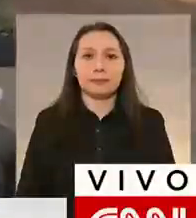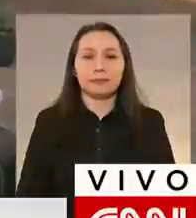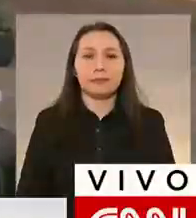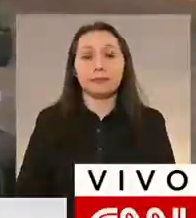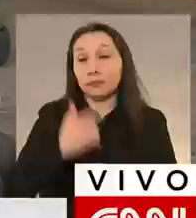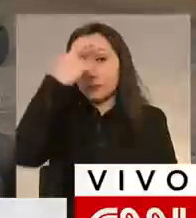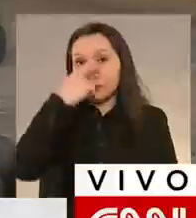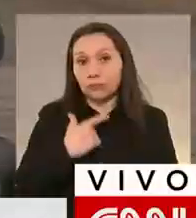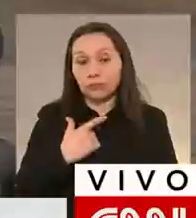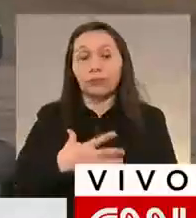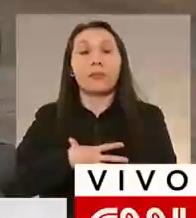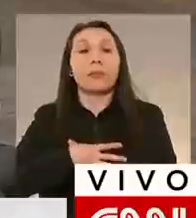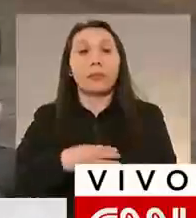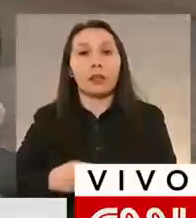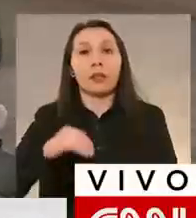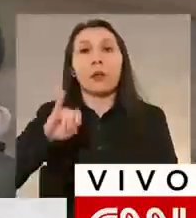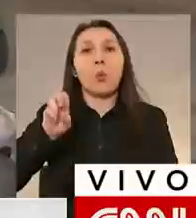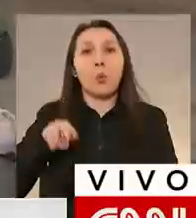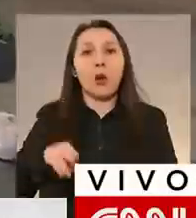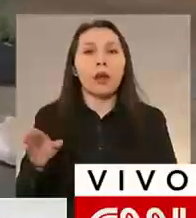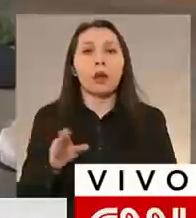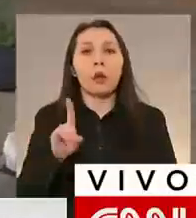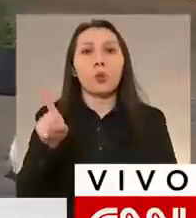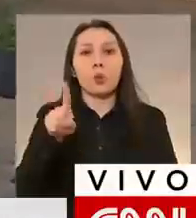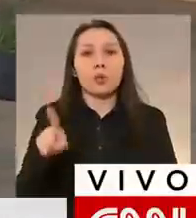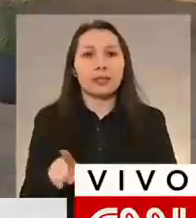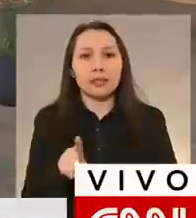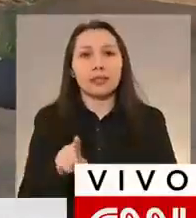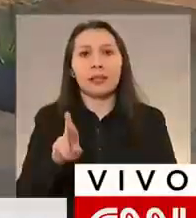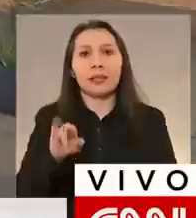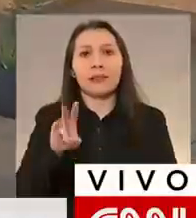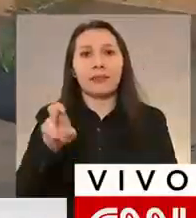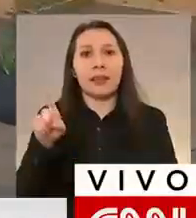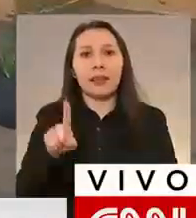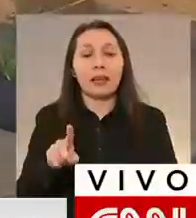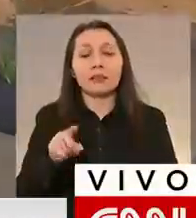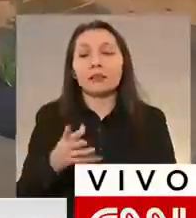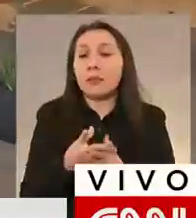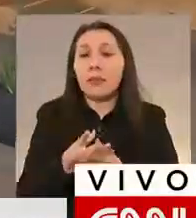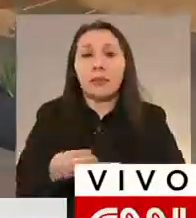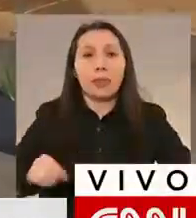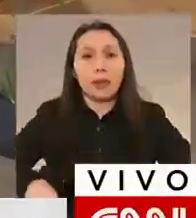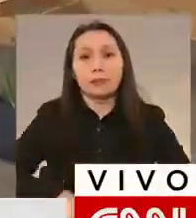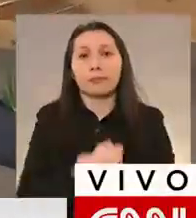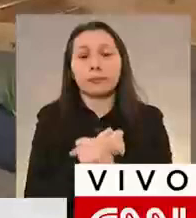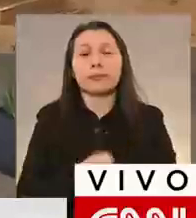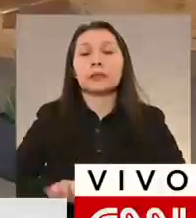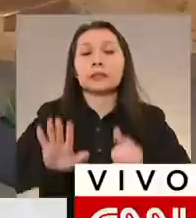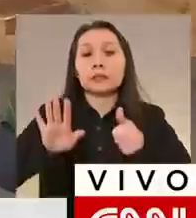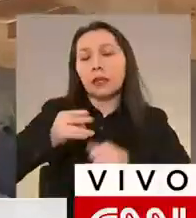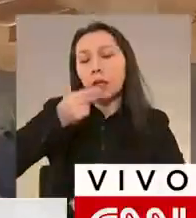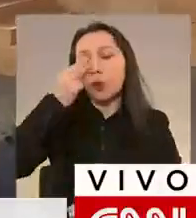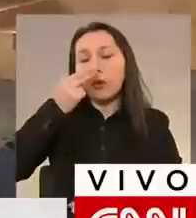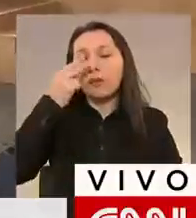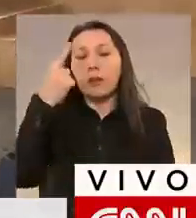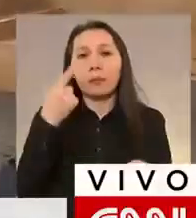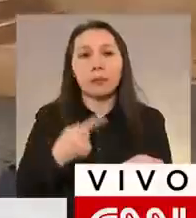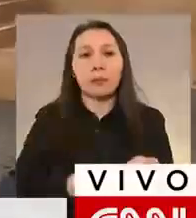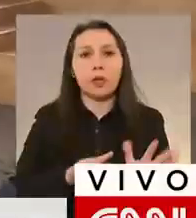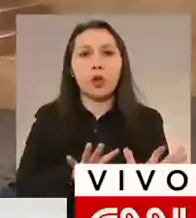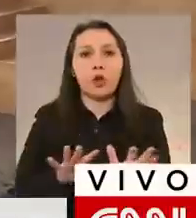Soy hija de Juan Luis Rivera Matus, detenido desaparecido el 6 de